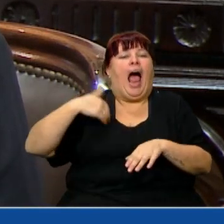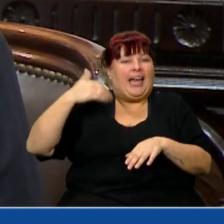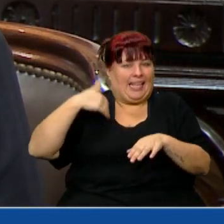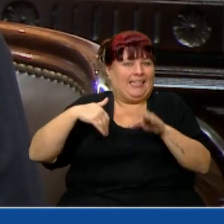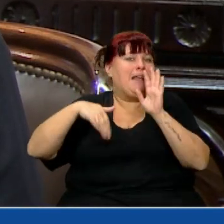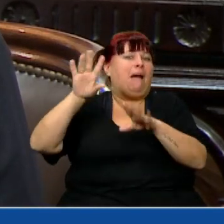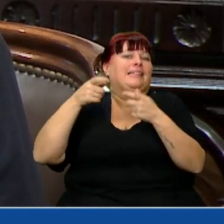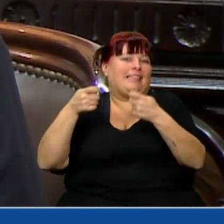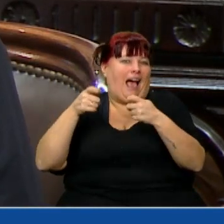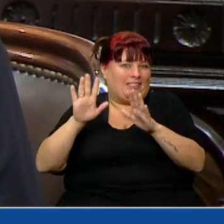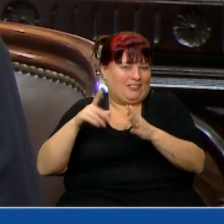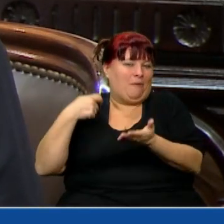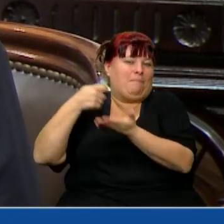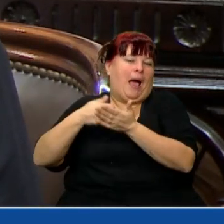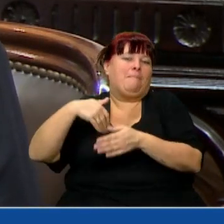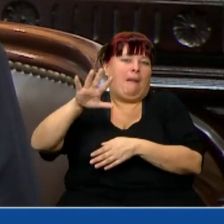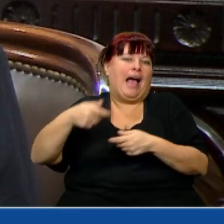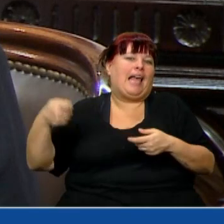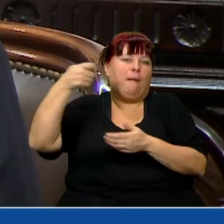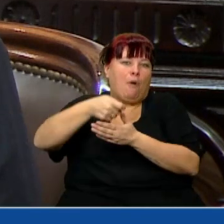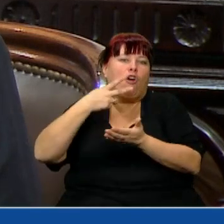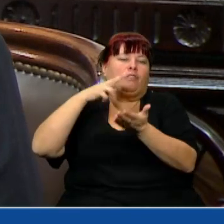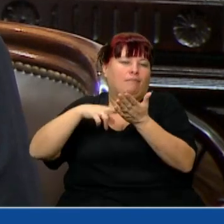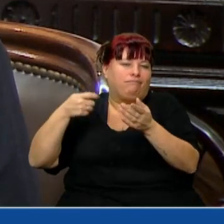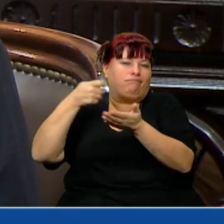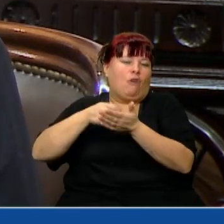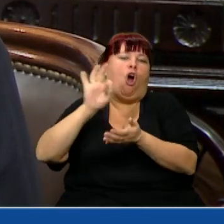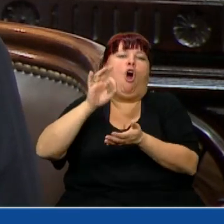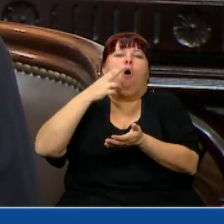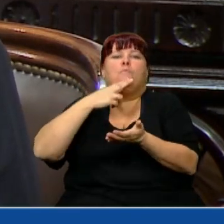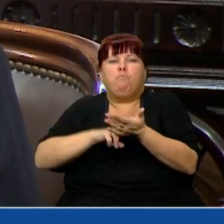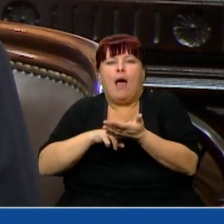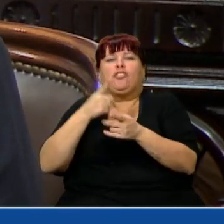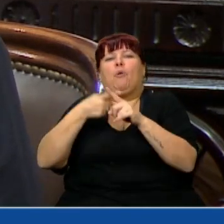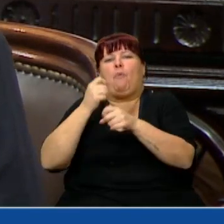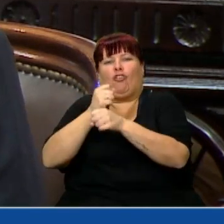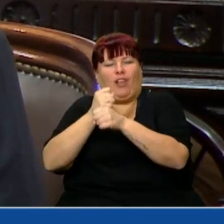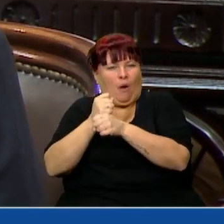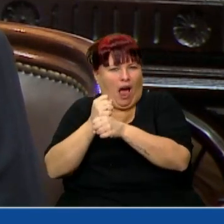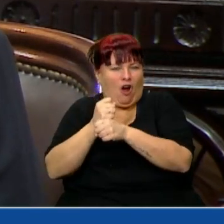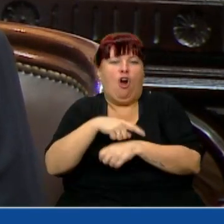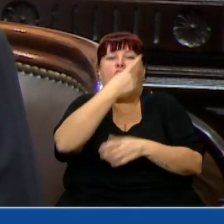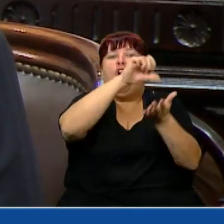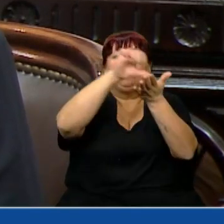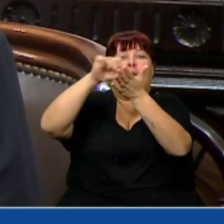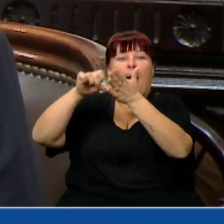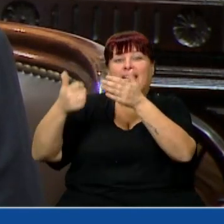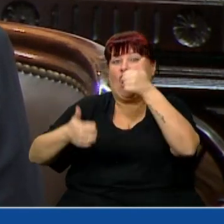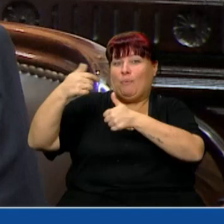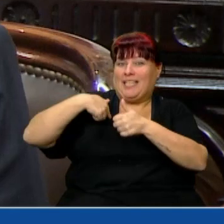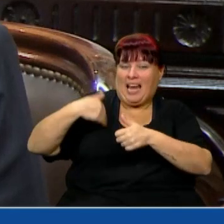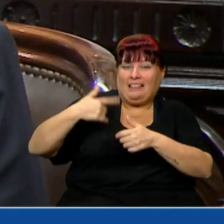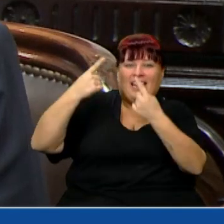tiene un mayor costo de alguna manera o mayor cantidad de aportes y contribuciones o impuestos al trabajo que otros países competidores